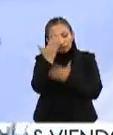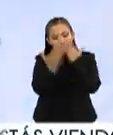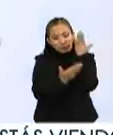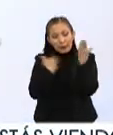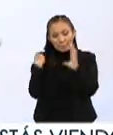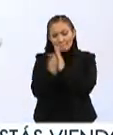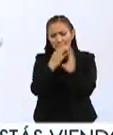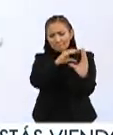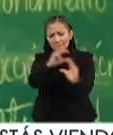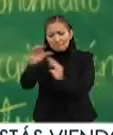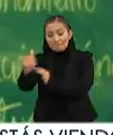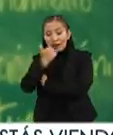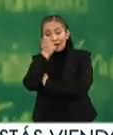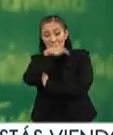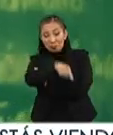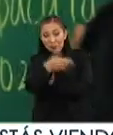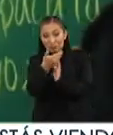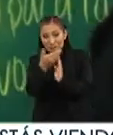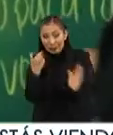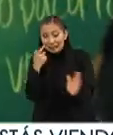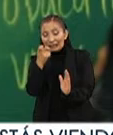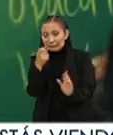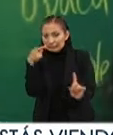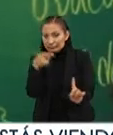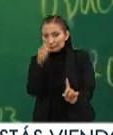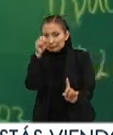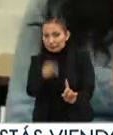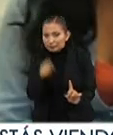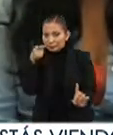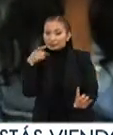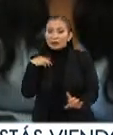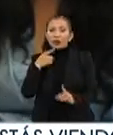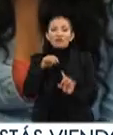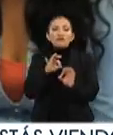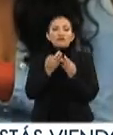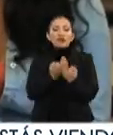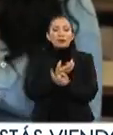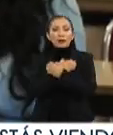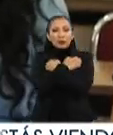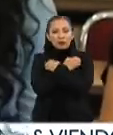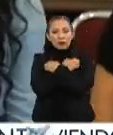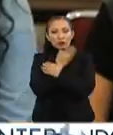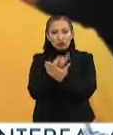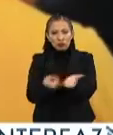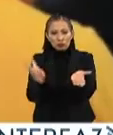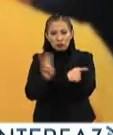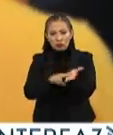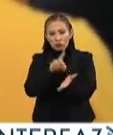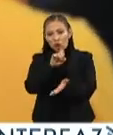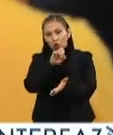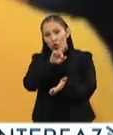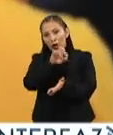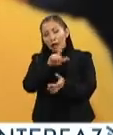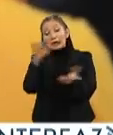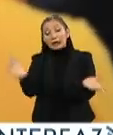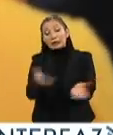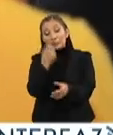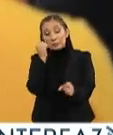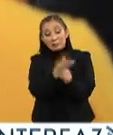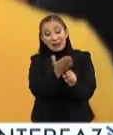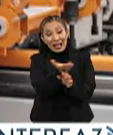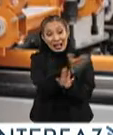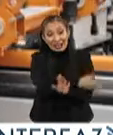estudios y capacitación de alumnos. Ese es precisamente el objetivo del modelo de formación dual, un sistema que promueve la